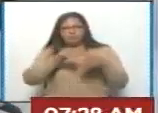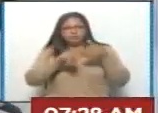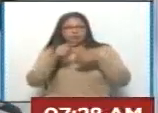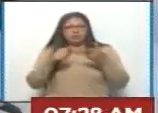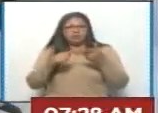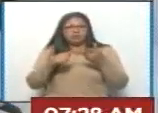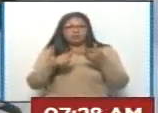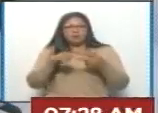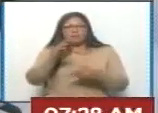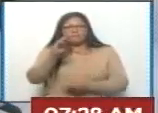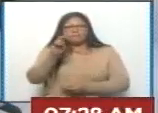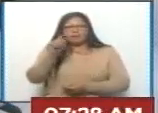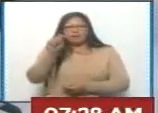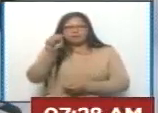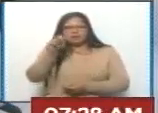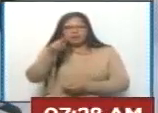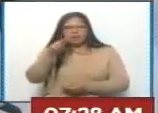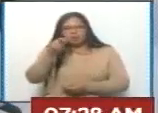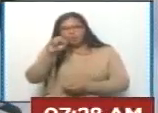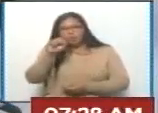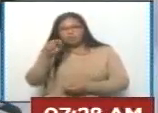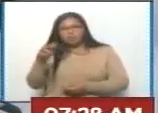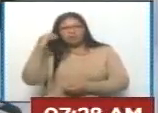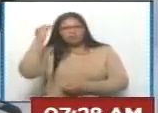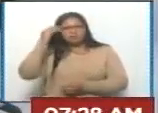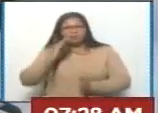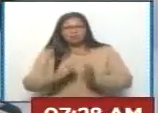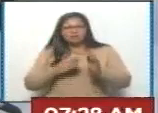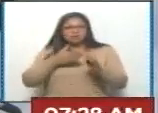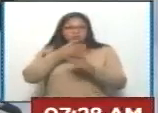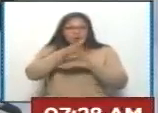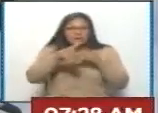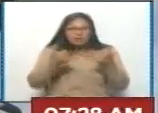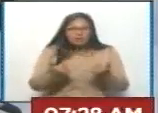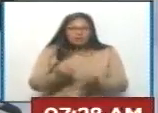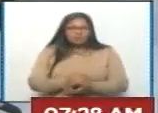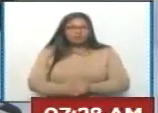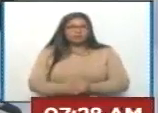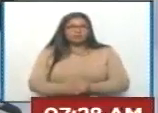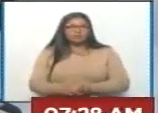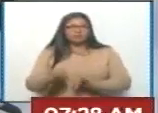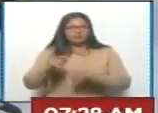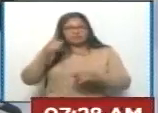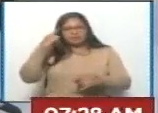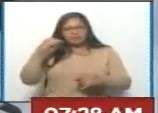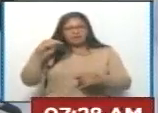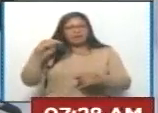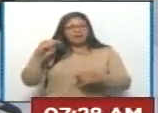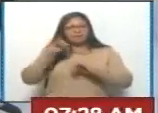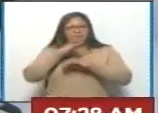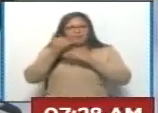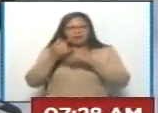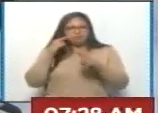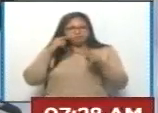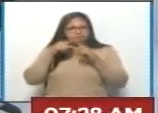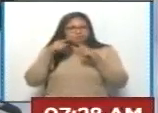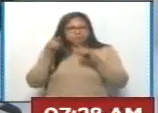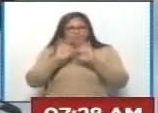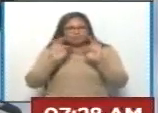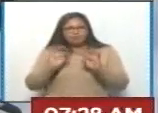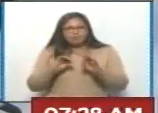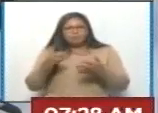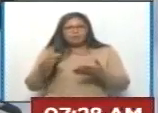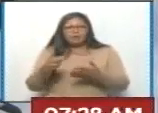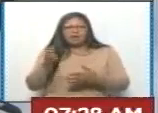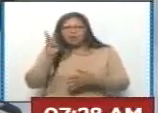Rómulo Betancourt, pensando que podían direccionar a Rómulo Betancourt cuando este ya tenía un plan diseñado en Washington. Fíjese,